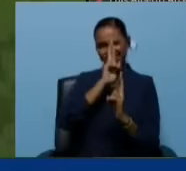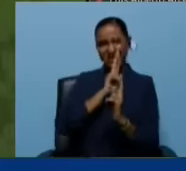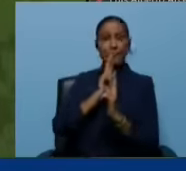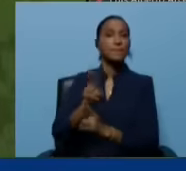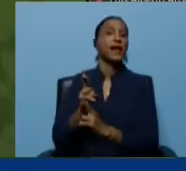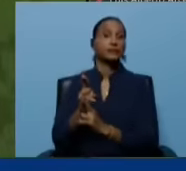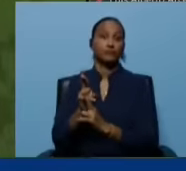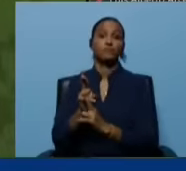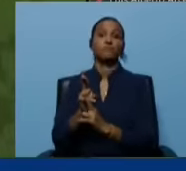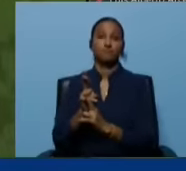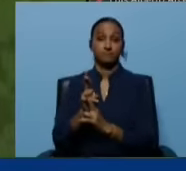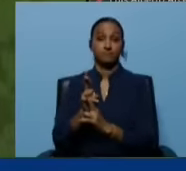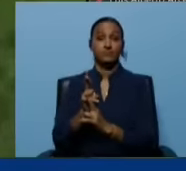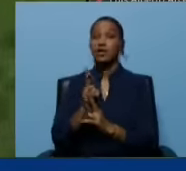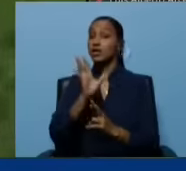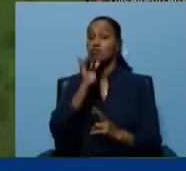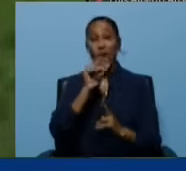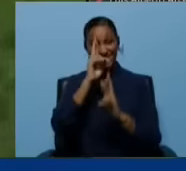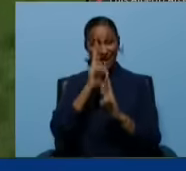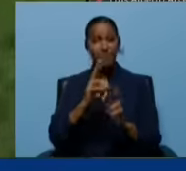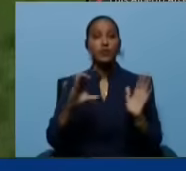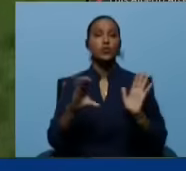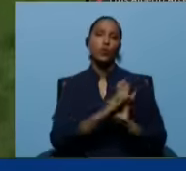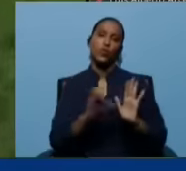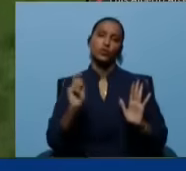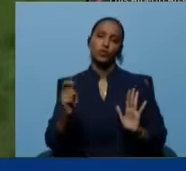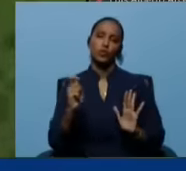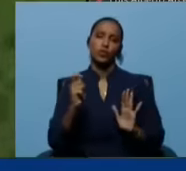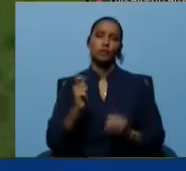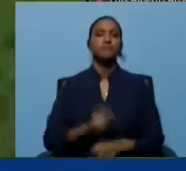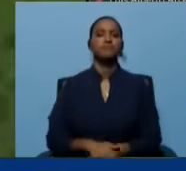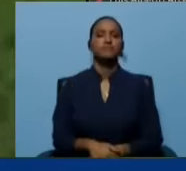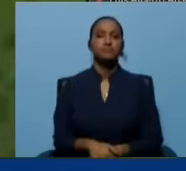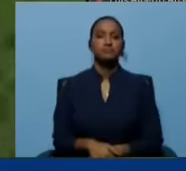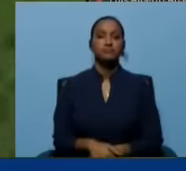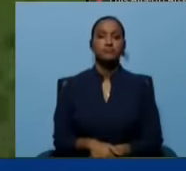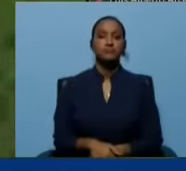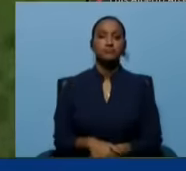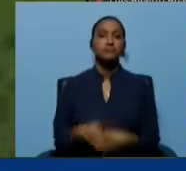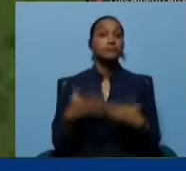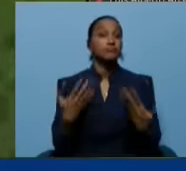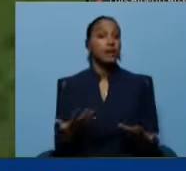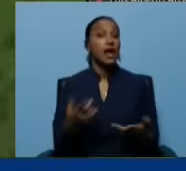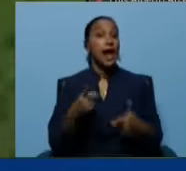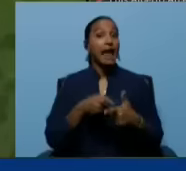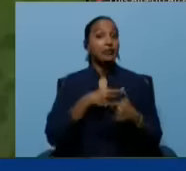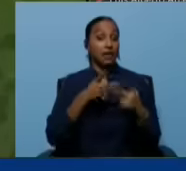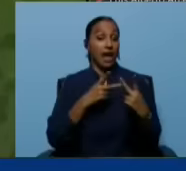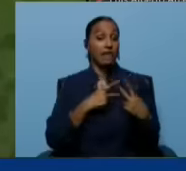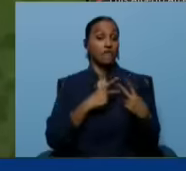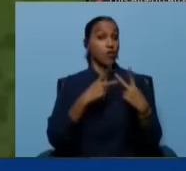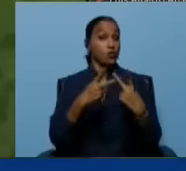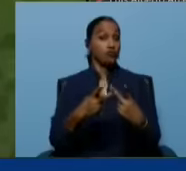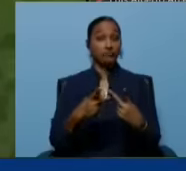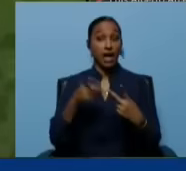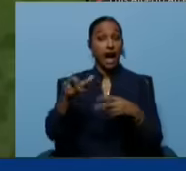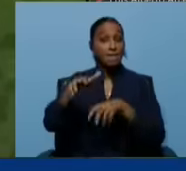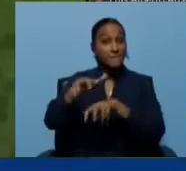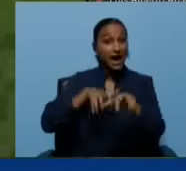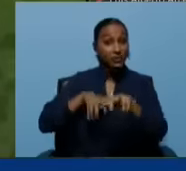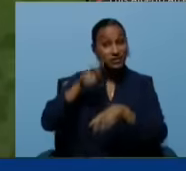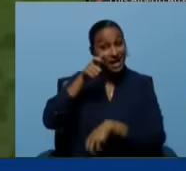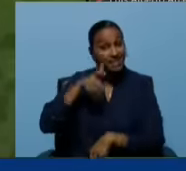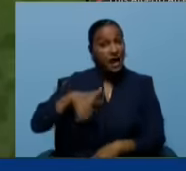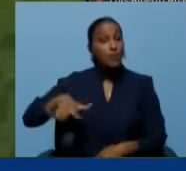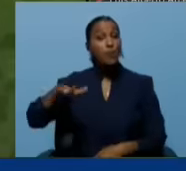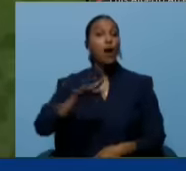también la de la Constitución. La voluntad de la mayoría debe ser respetada. El pueblo venezolano